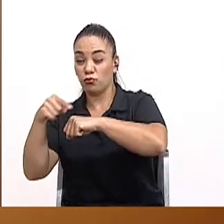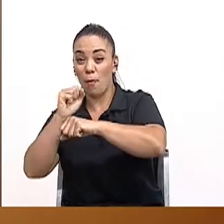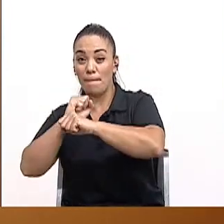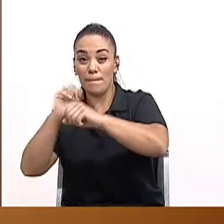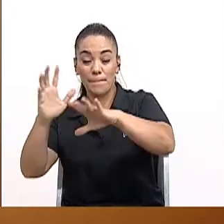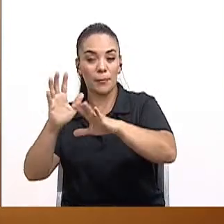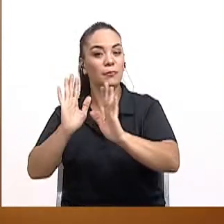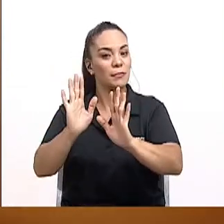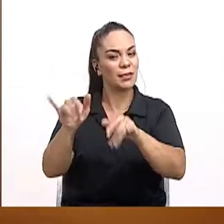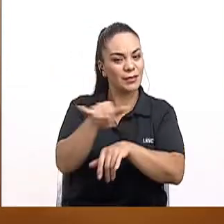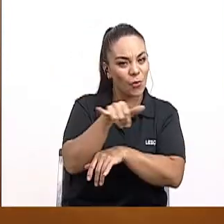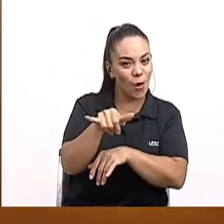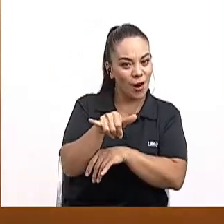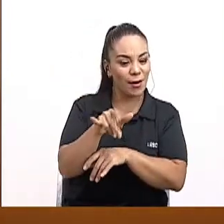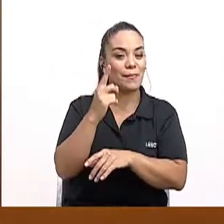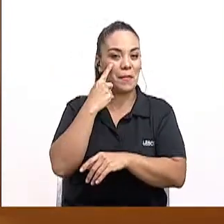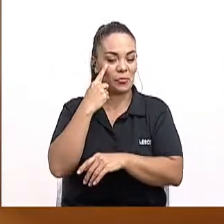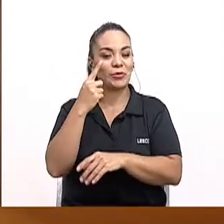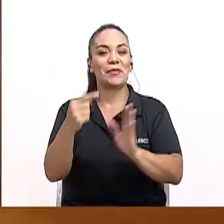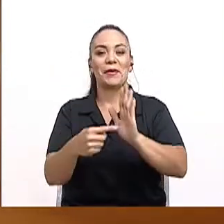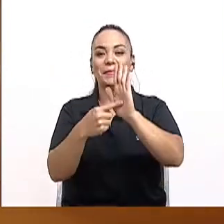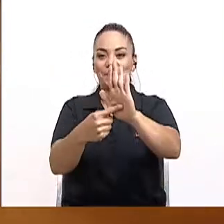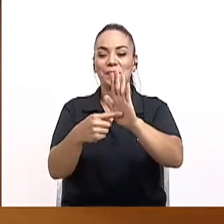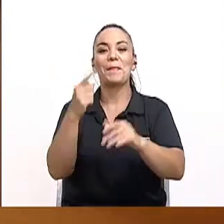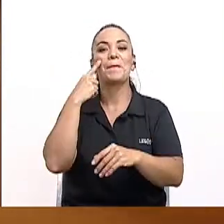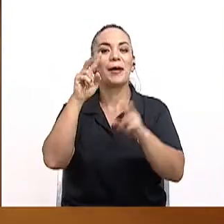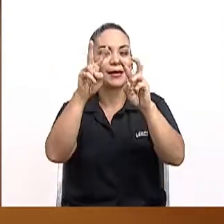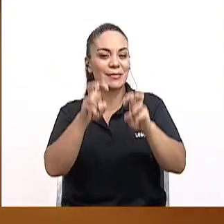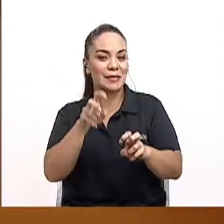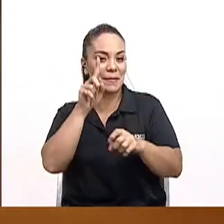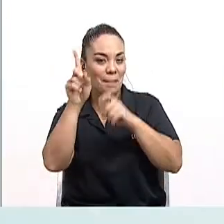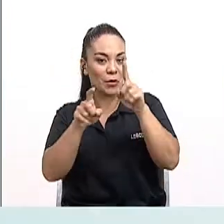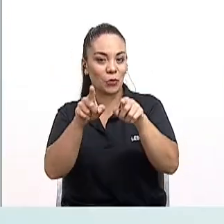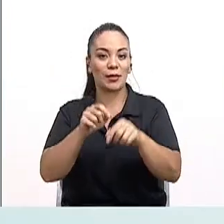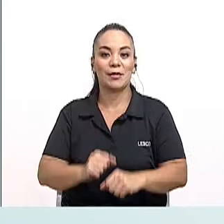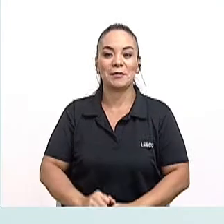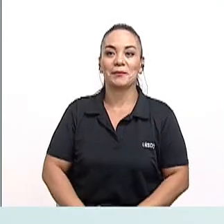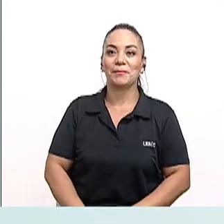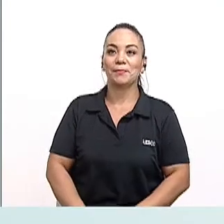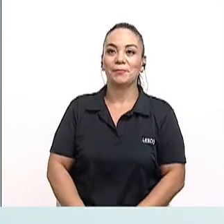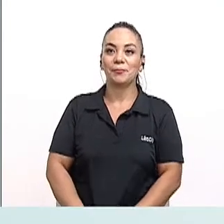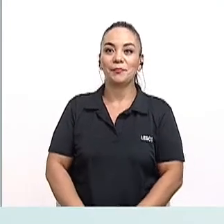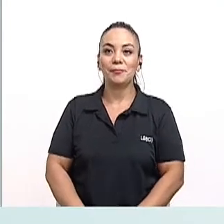bien, vamos a la presentación para analizar esa pregunta.